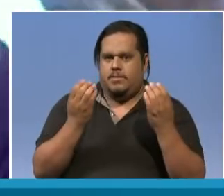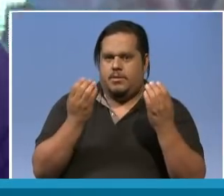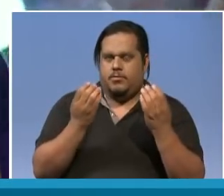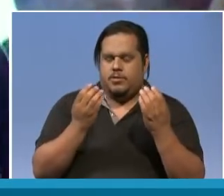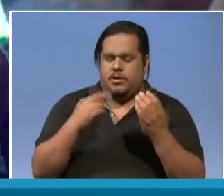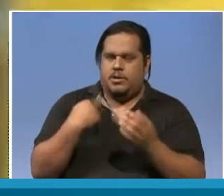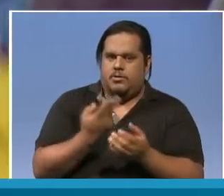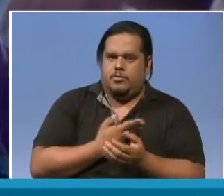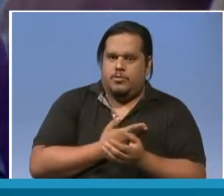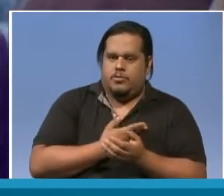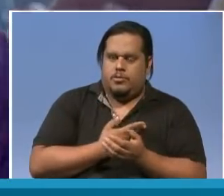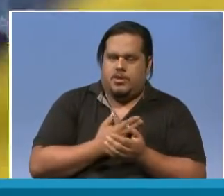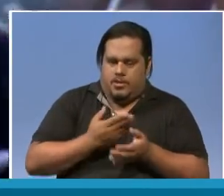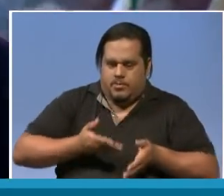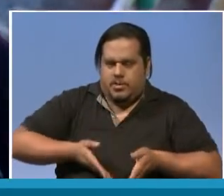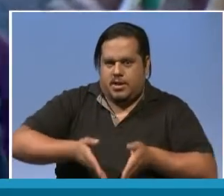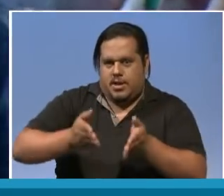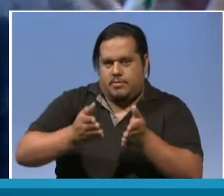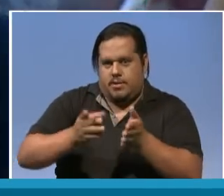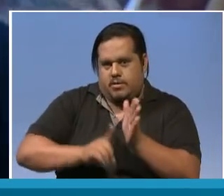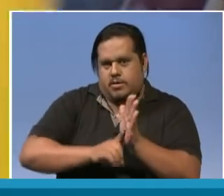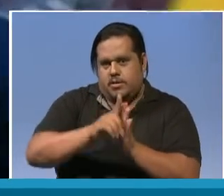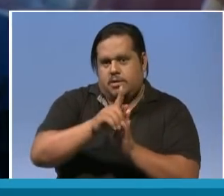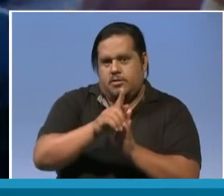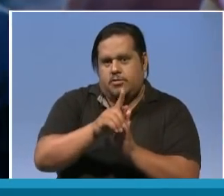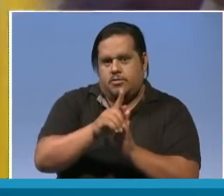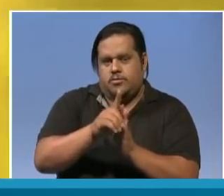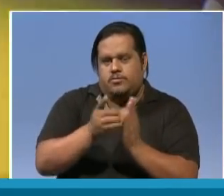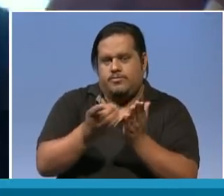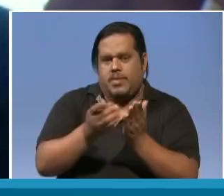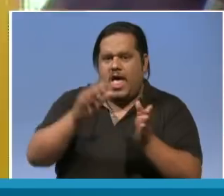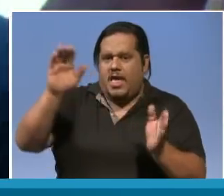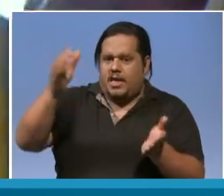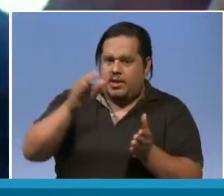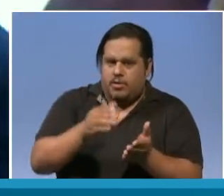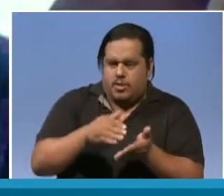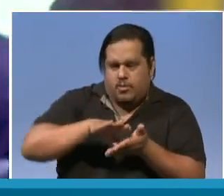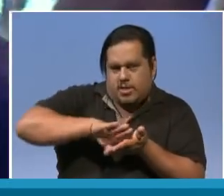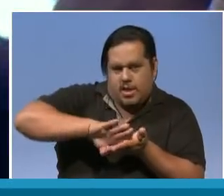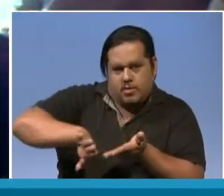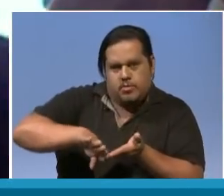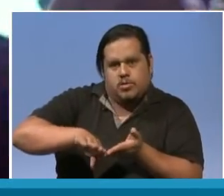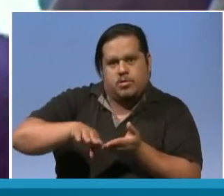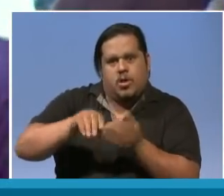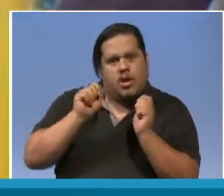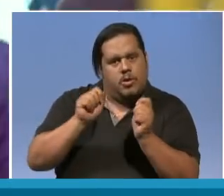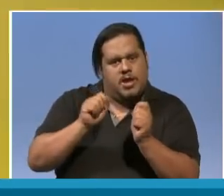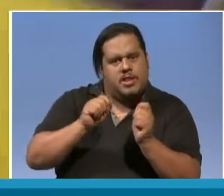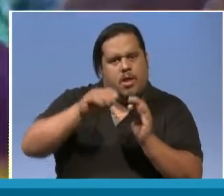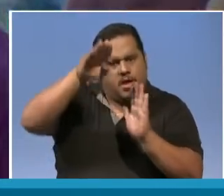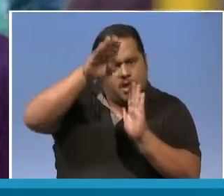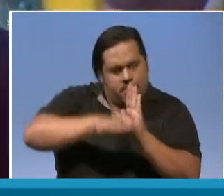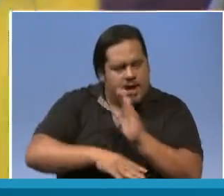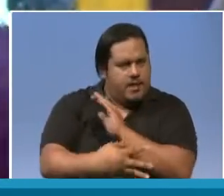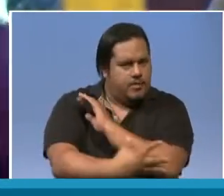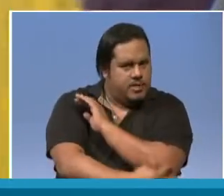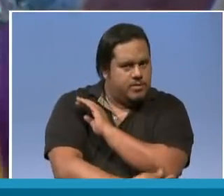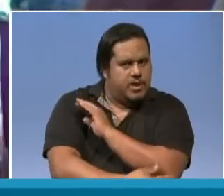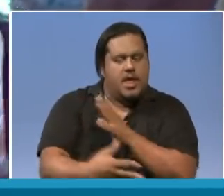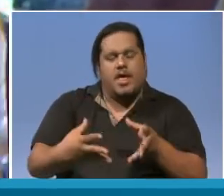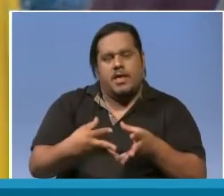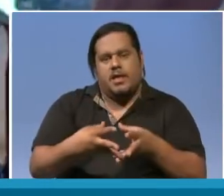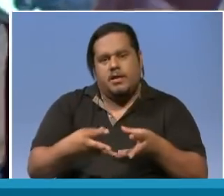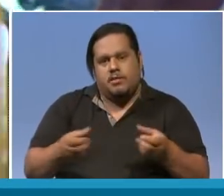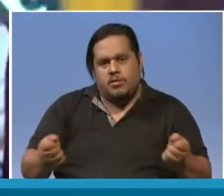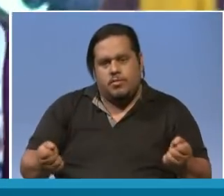que estamos en camino al desarrollo, que reducimos la exclusión educativa, que bajamos la pobreza, que resolvemos